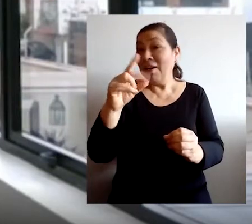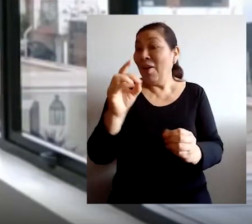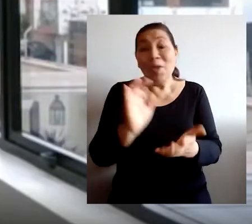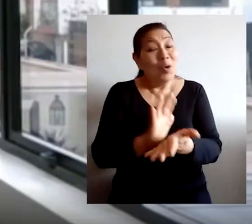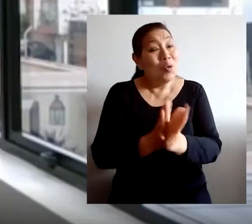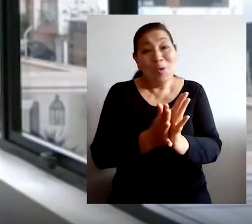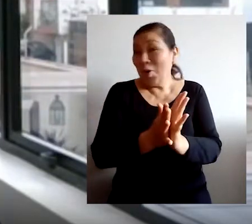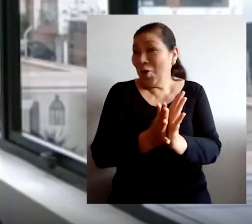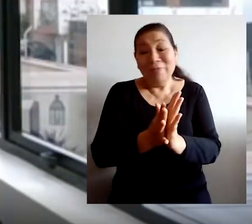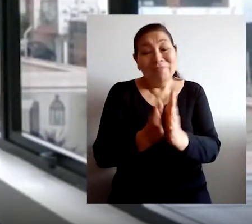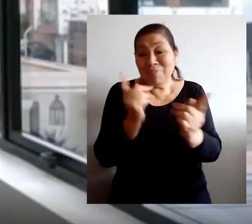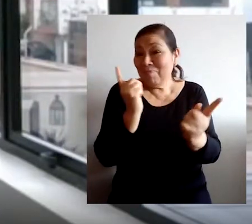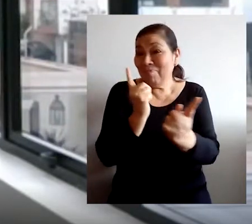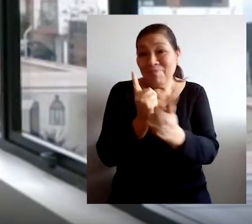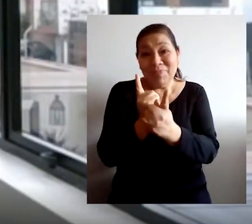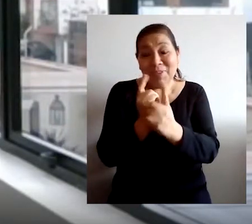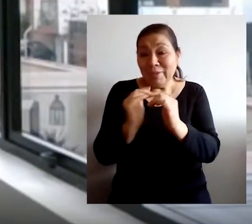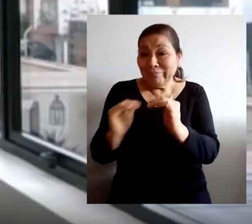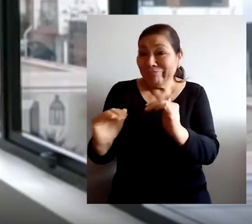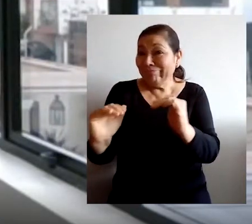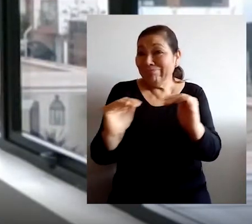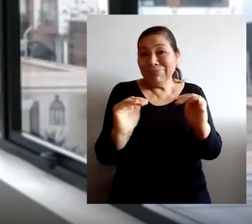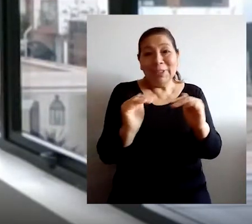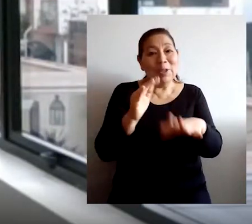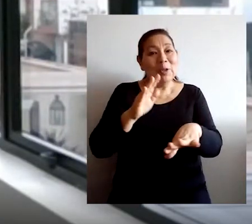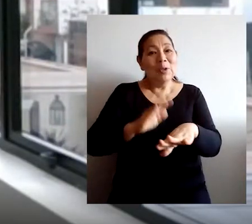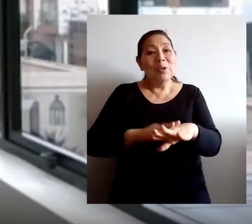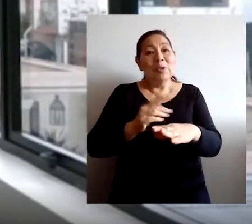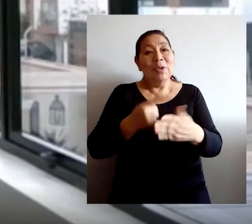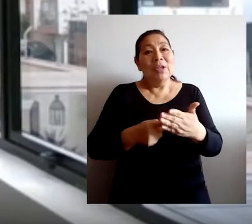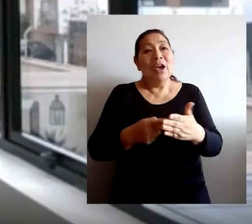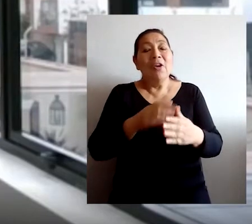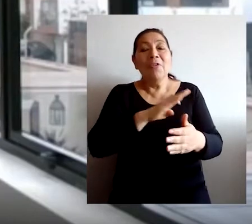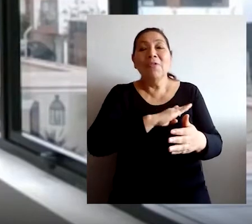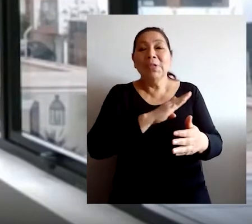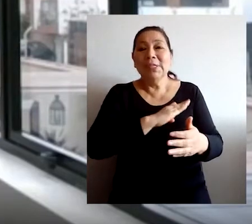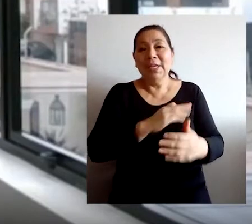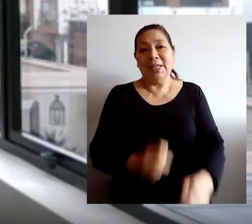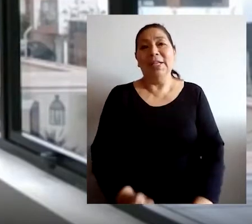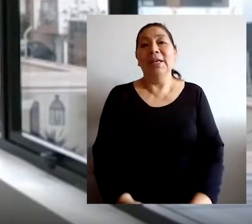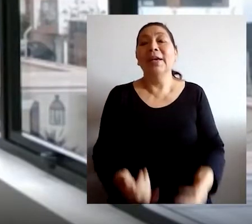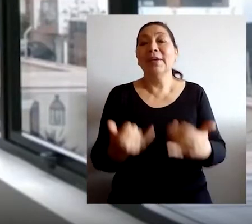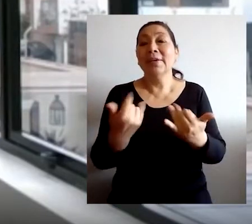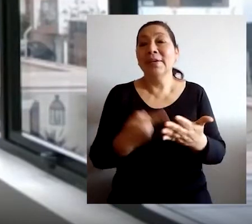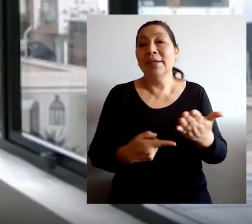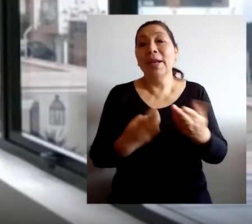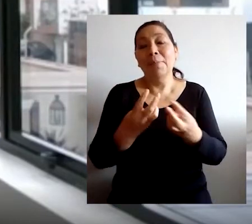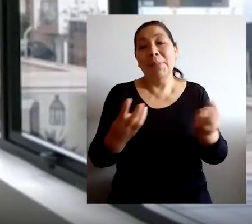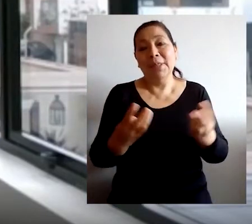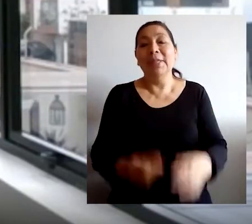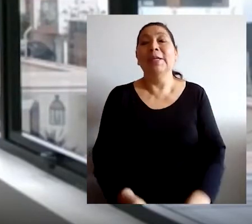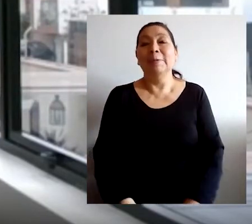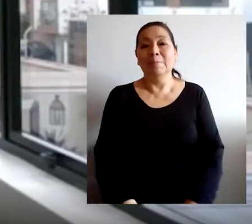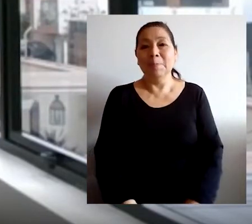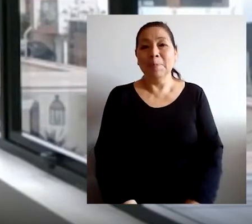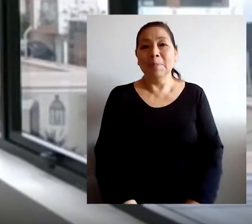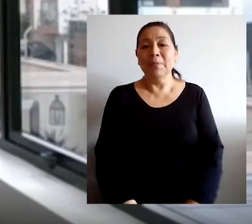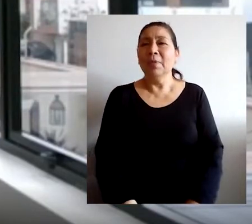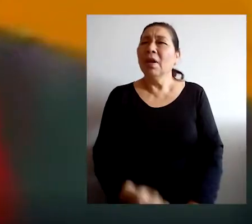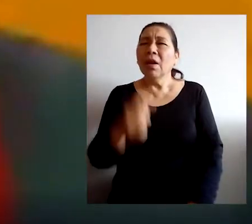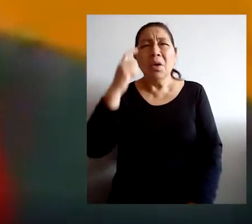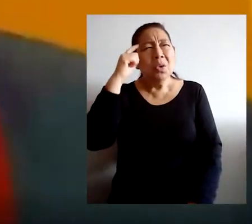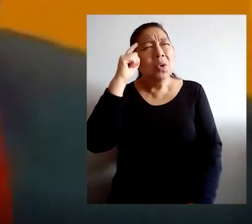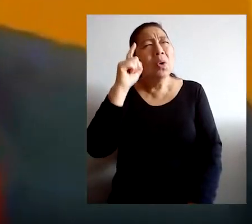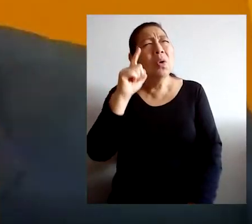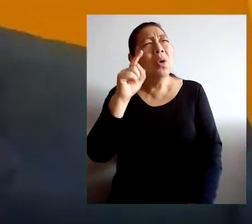sea, no se va a encontrar una línea referida a la confiscación, que es la materia del grado. Y creo